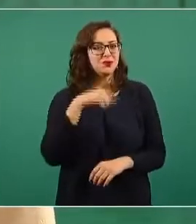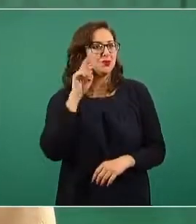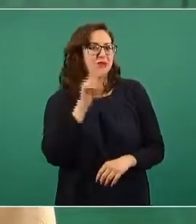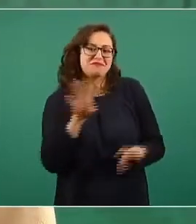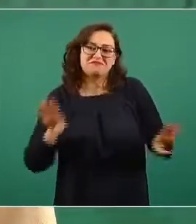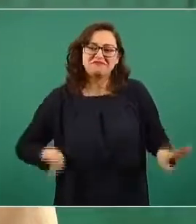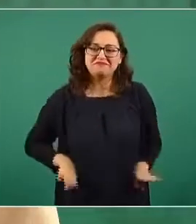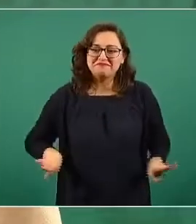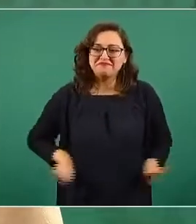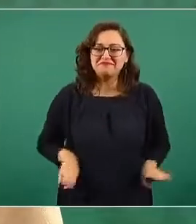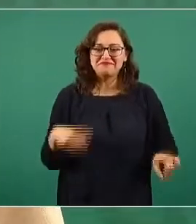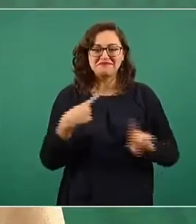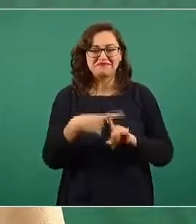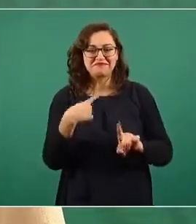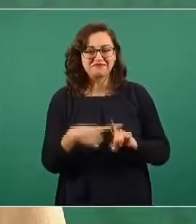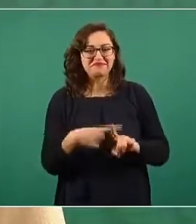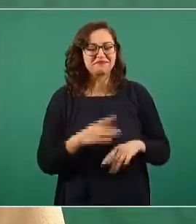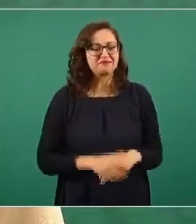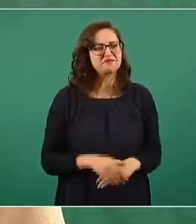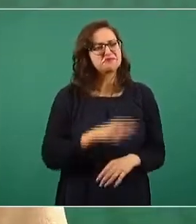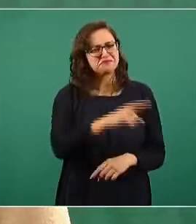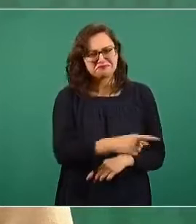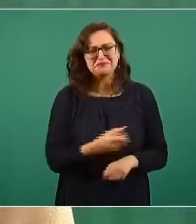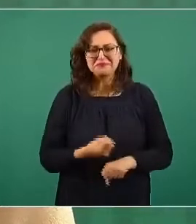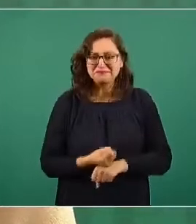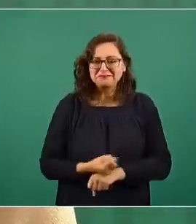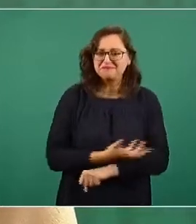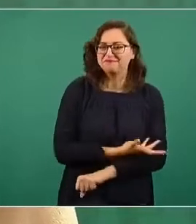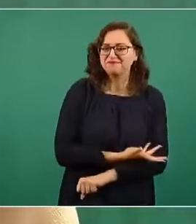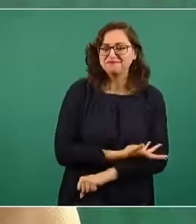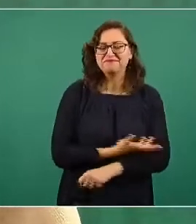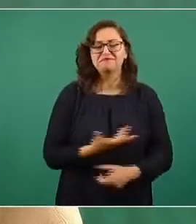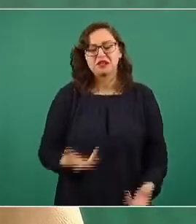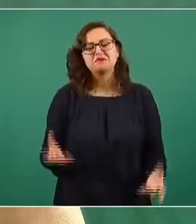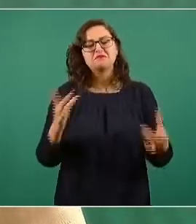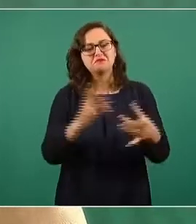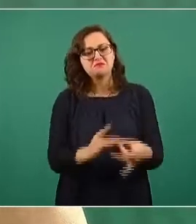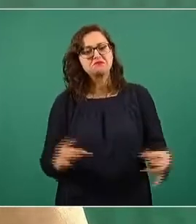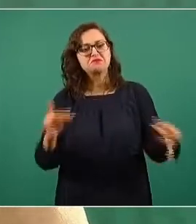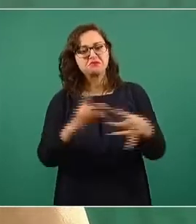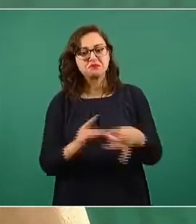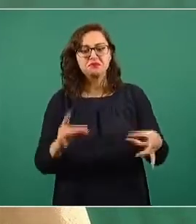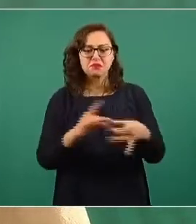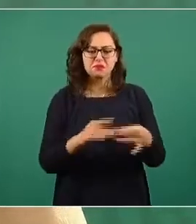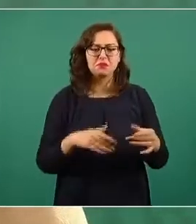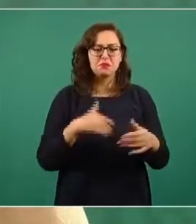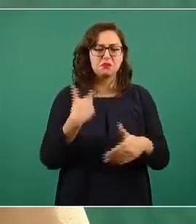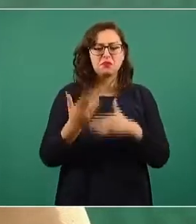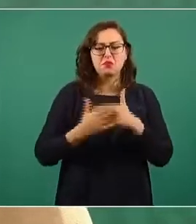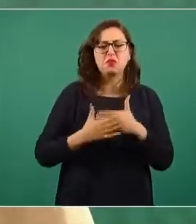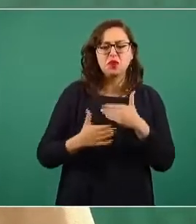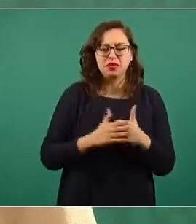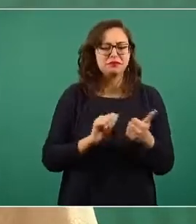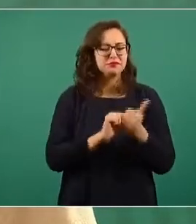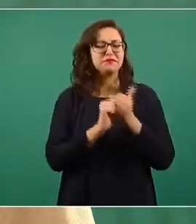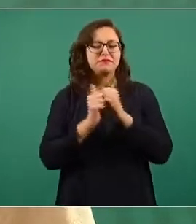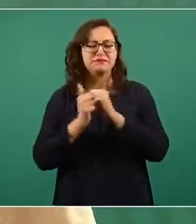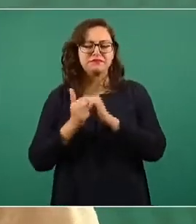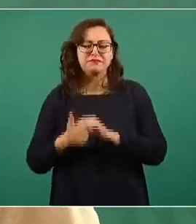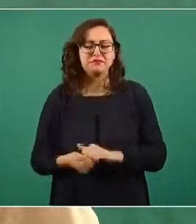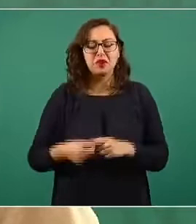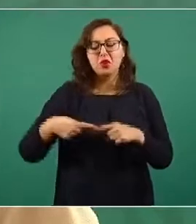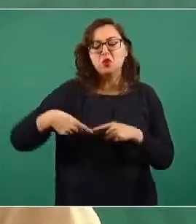y sobre todo de muy buen ánimo para lograr ya su pronta su recuperación. Esta